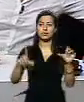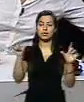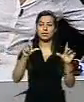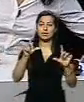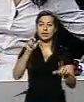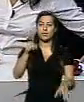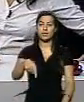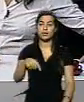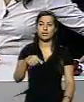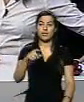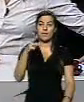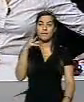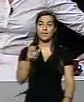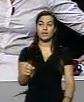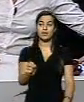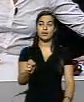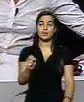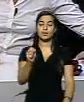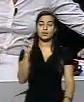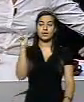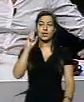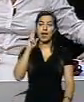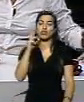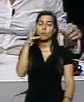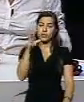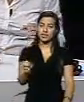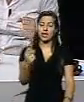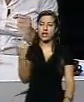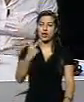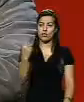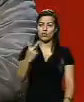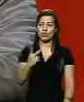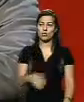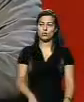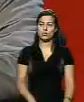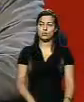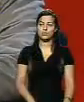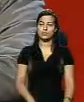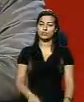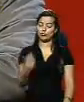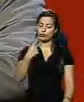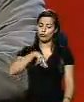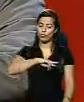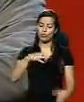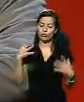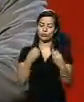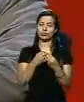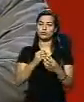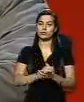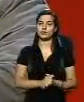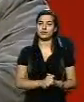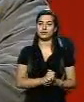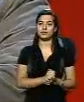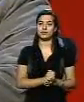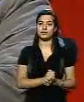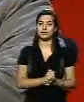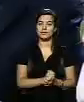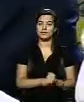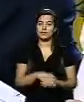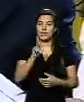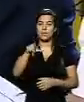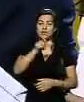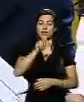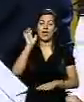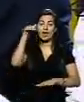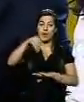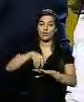gente de TV Petare. está la gente. En la radio estamos diferidos. Estamos diferidos de la radio. La gente